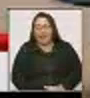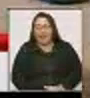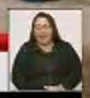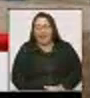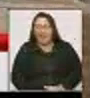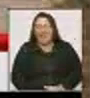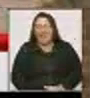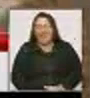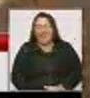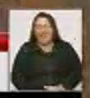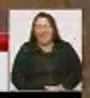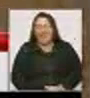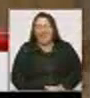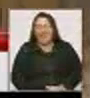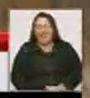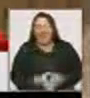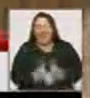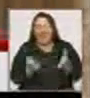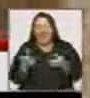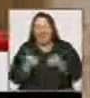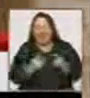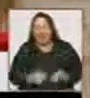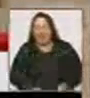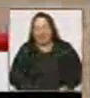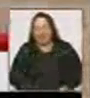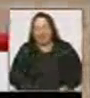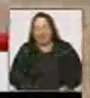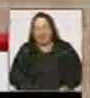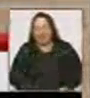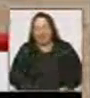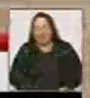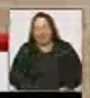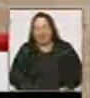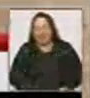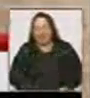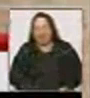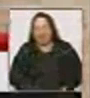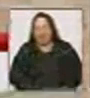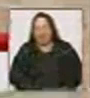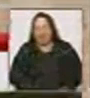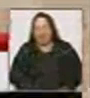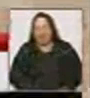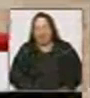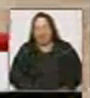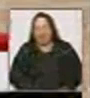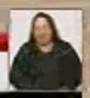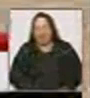las siguientes sean más cortas. Abro el debate para que puedan intervenir los señores congresistas.